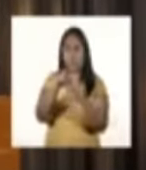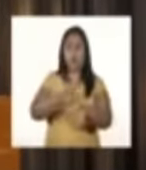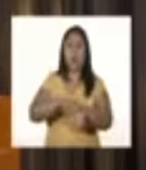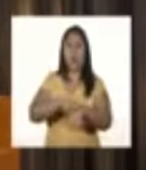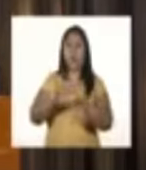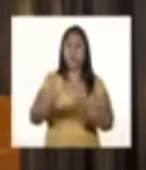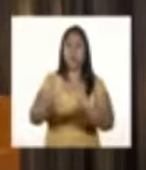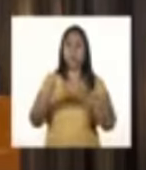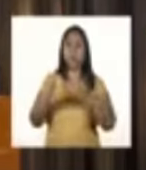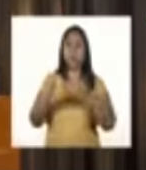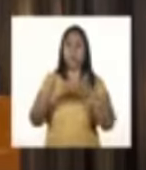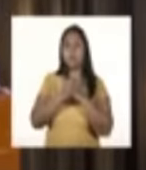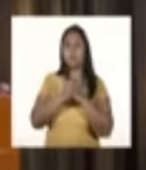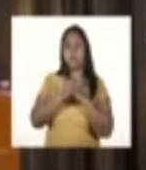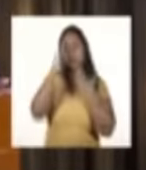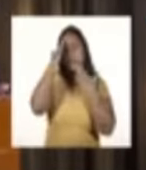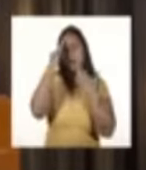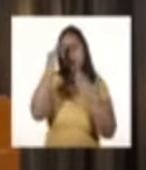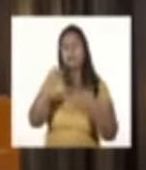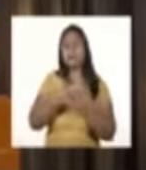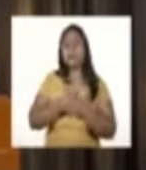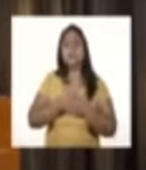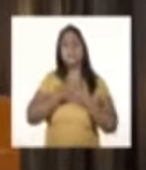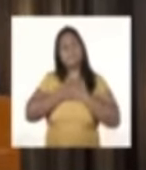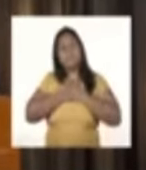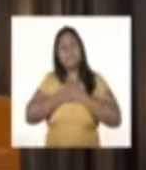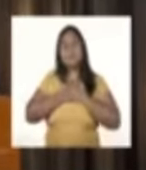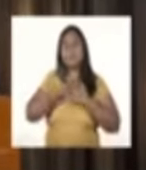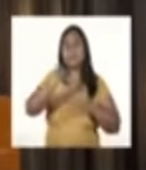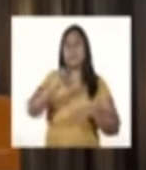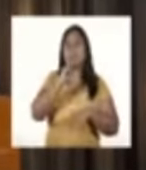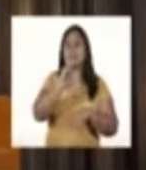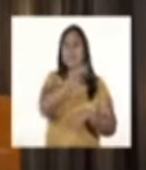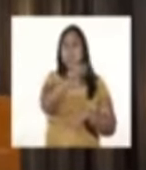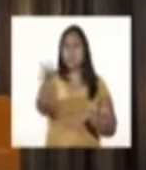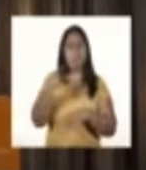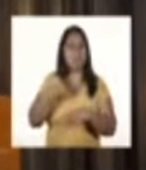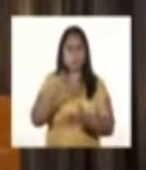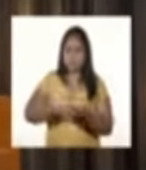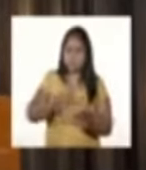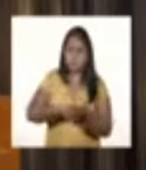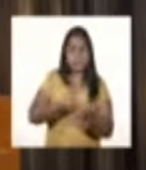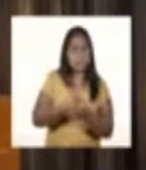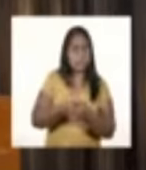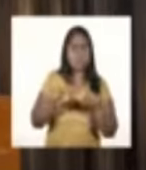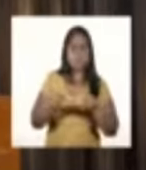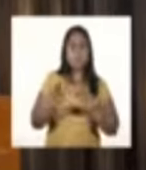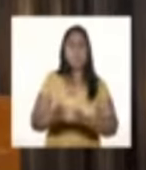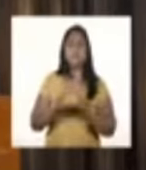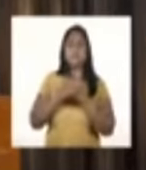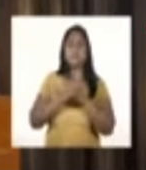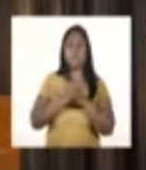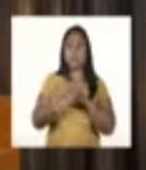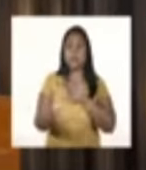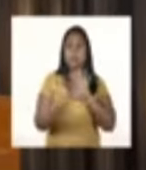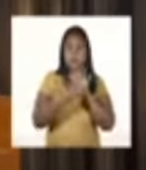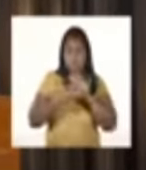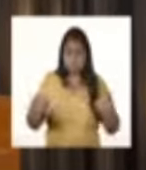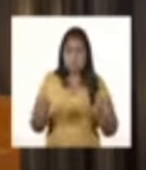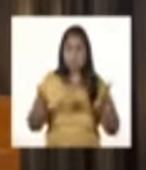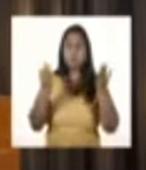queda. Quiero agradecerles sinceramente a todos aquellos que están poniendo empeño porque salgamos adelante. Si nos